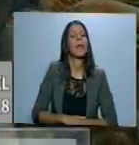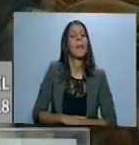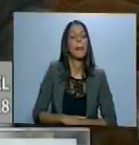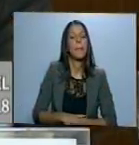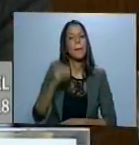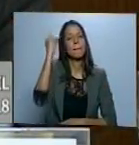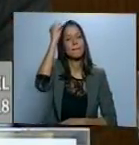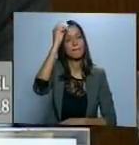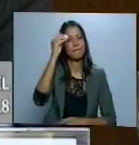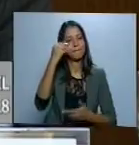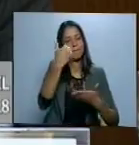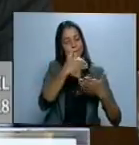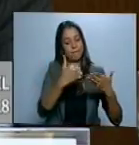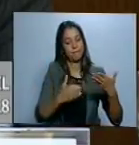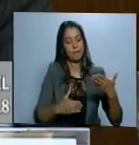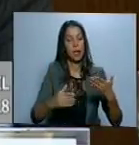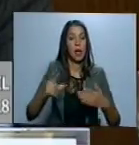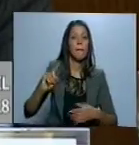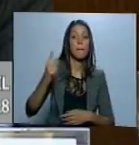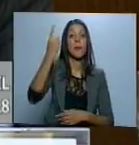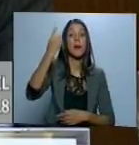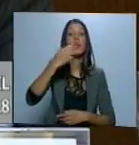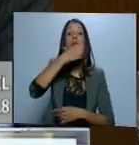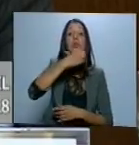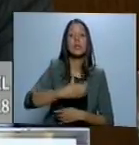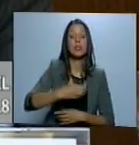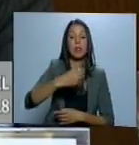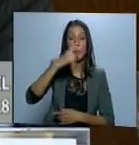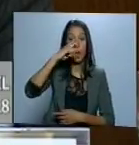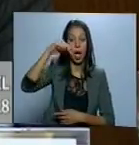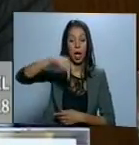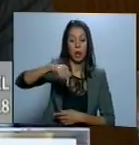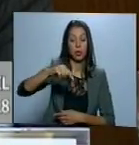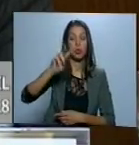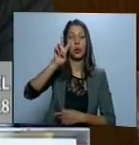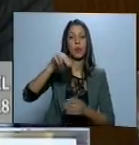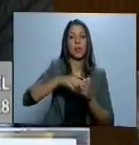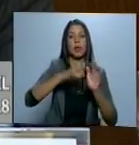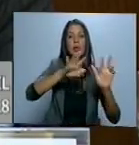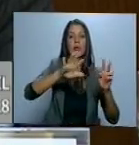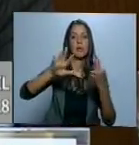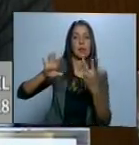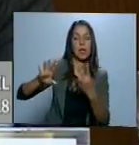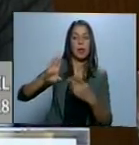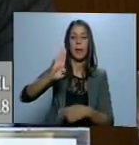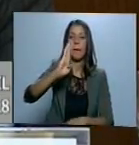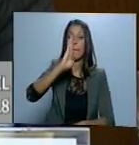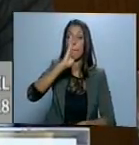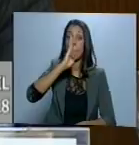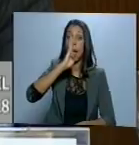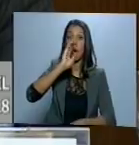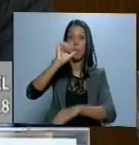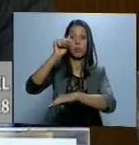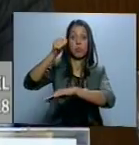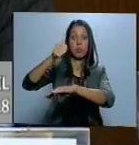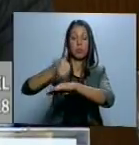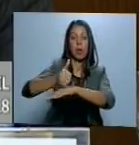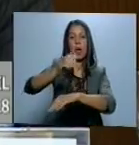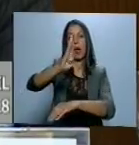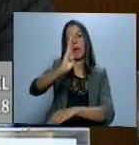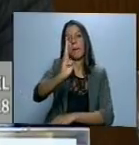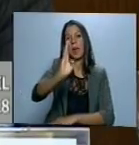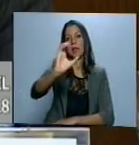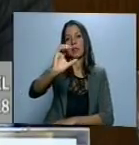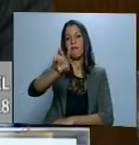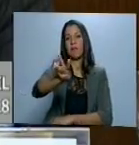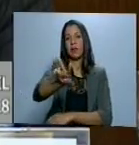Considerando que en fecha 1 de diciembre de 2017 el Banco Central de Venezuela presentó a la consideración de la Asamblea